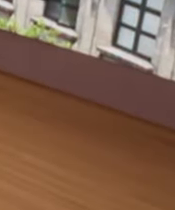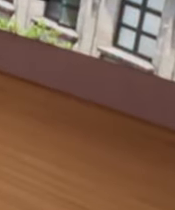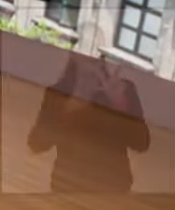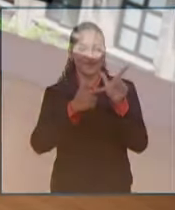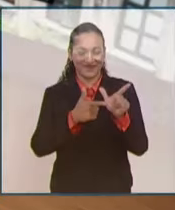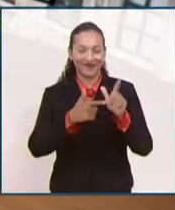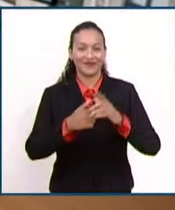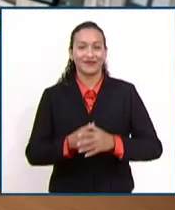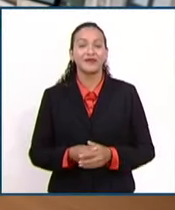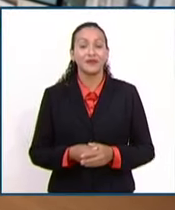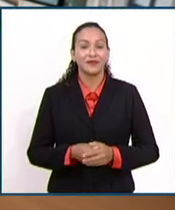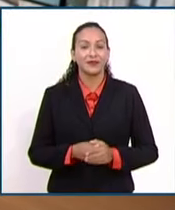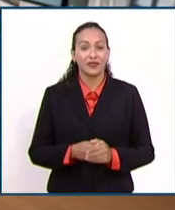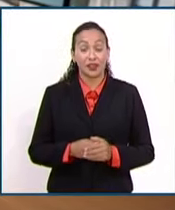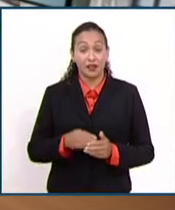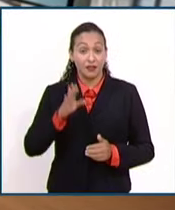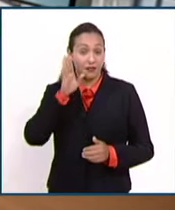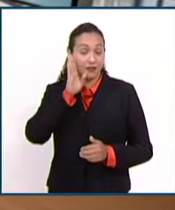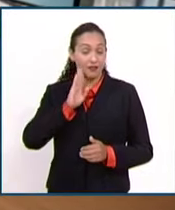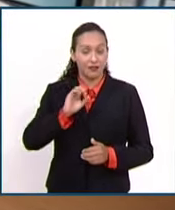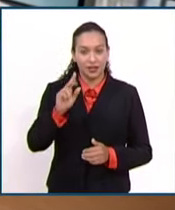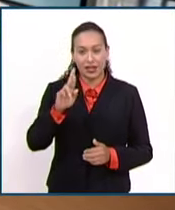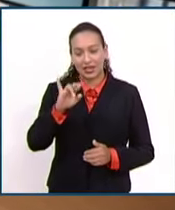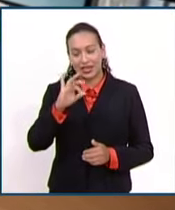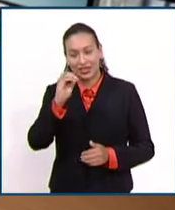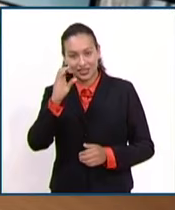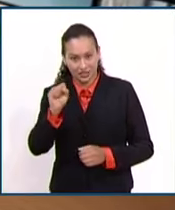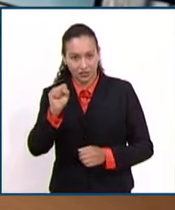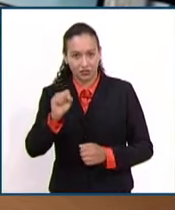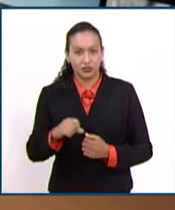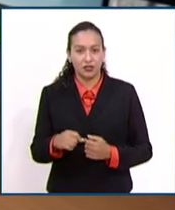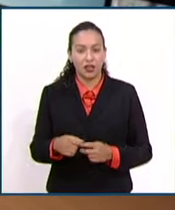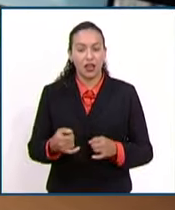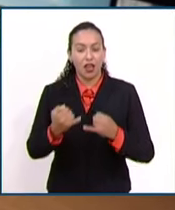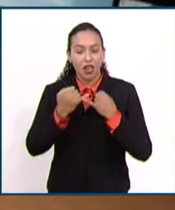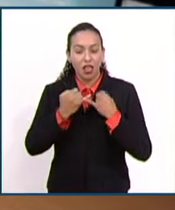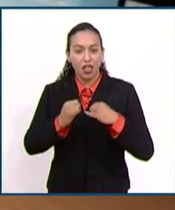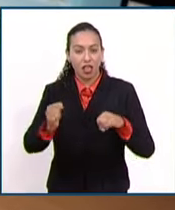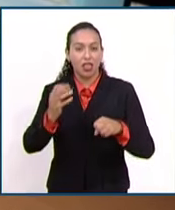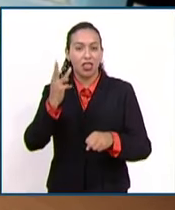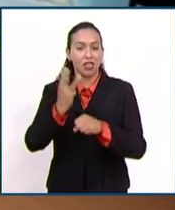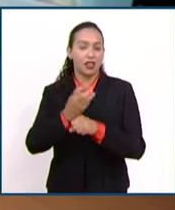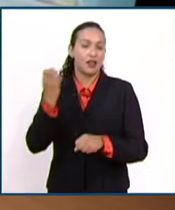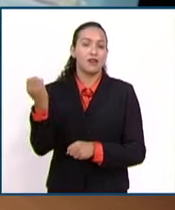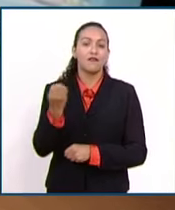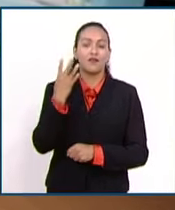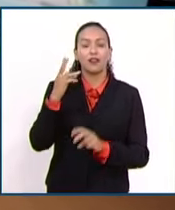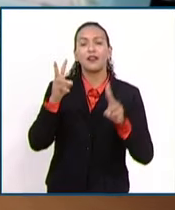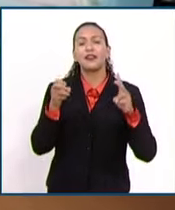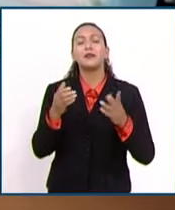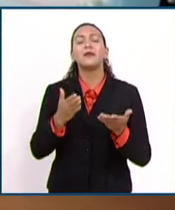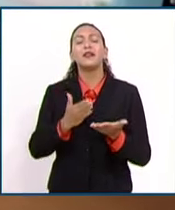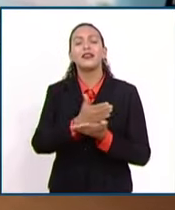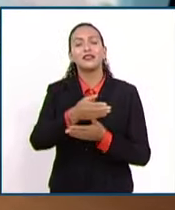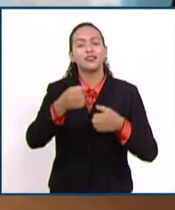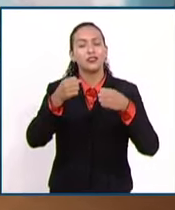Continuamos con la información. La ministra Ana Margarita Ríos Farjat inauguró el tercer foro regional sobre seguridad y justicia.